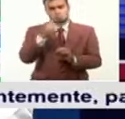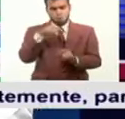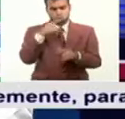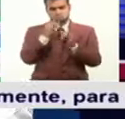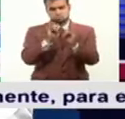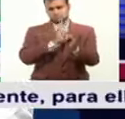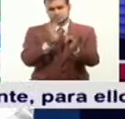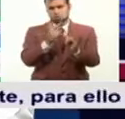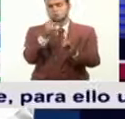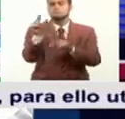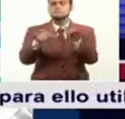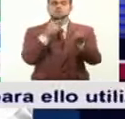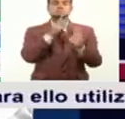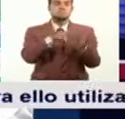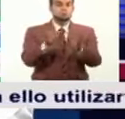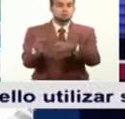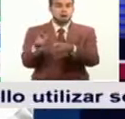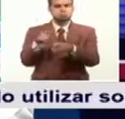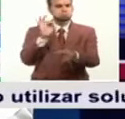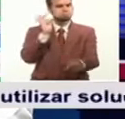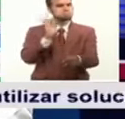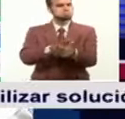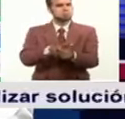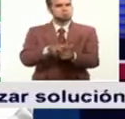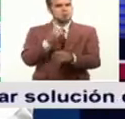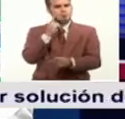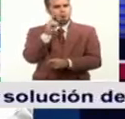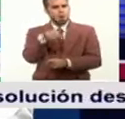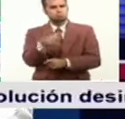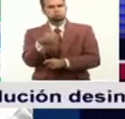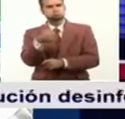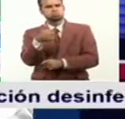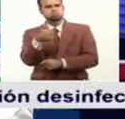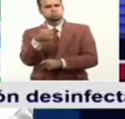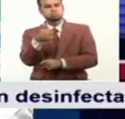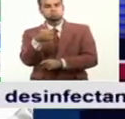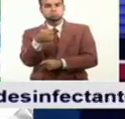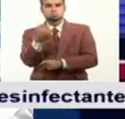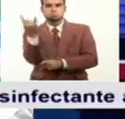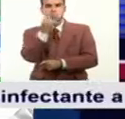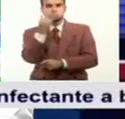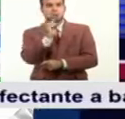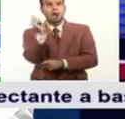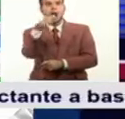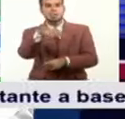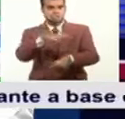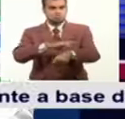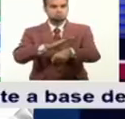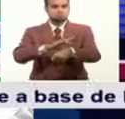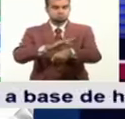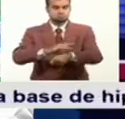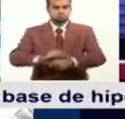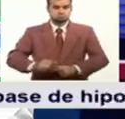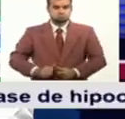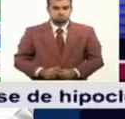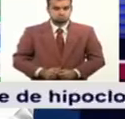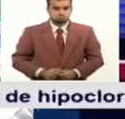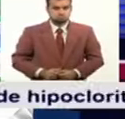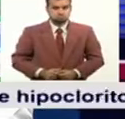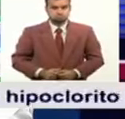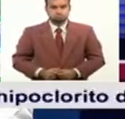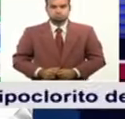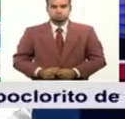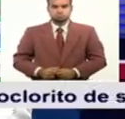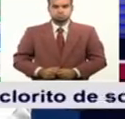fallecieron, inicialmente estaban asintomáticos cuando se hizo el diagnóstico. De todas formas, en